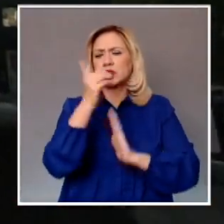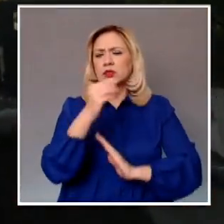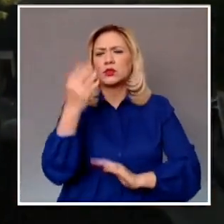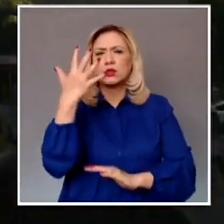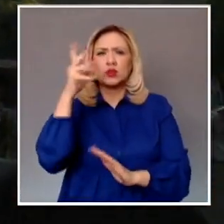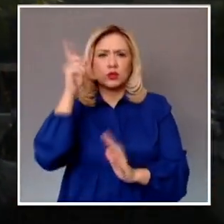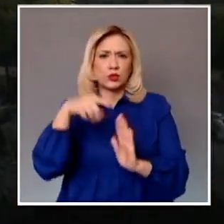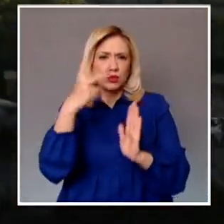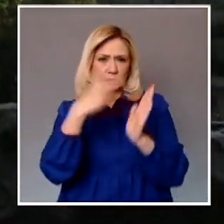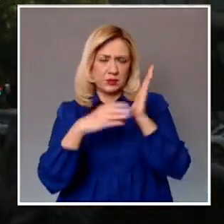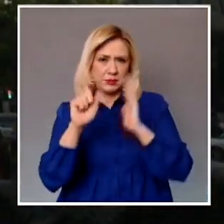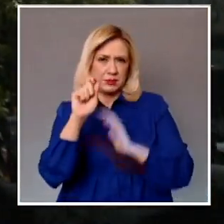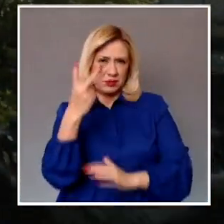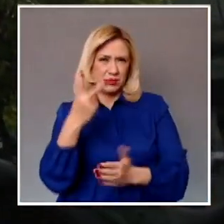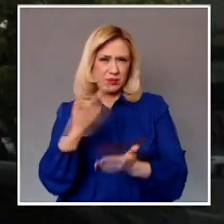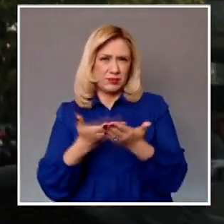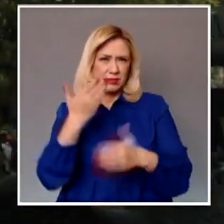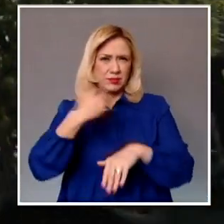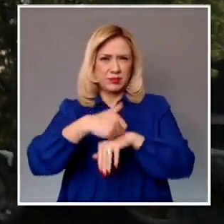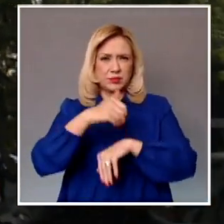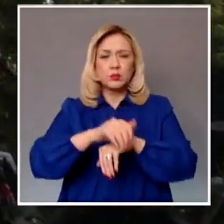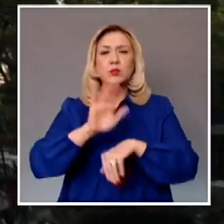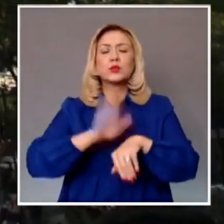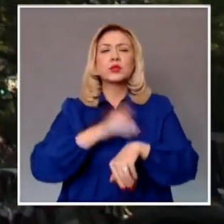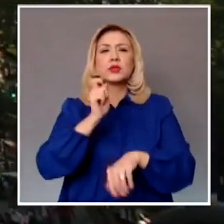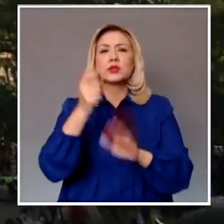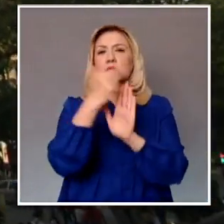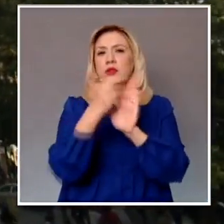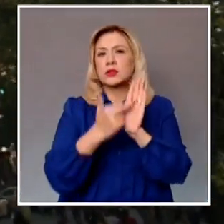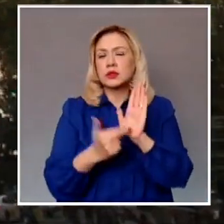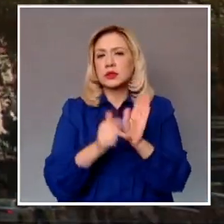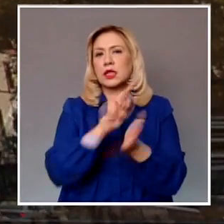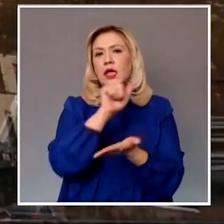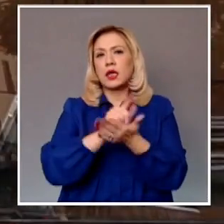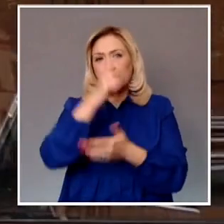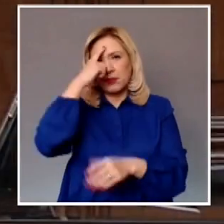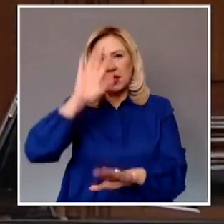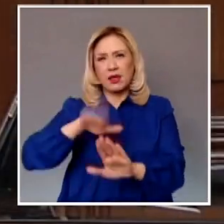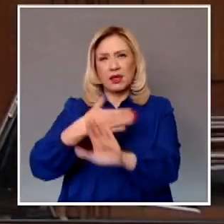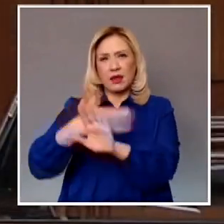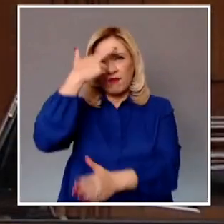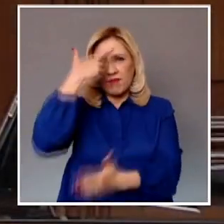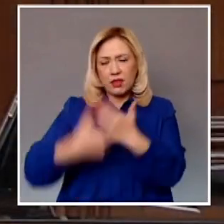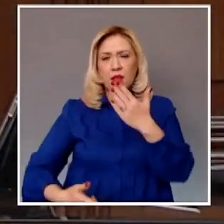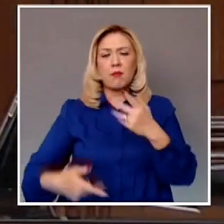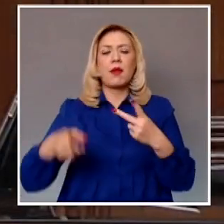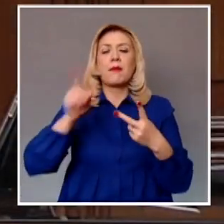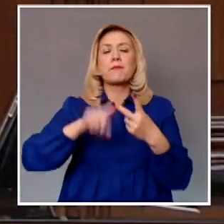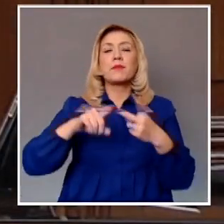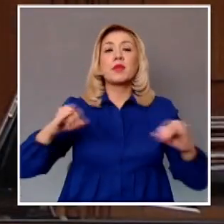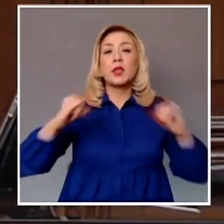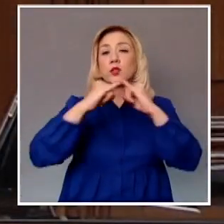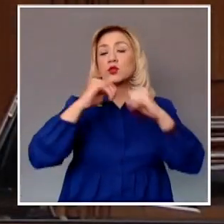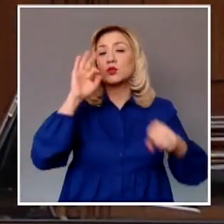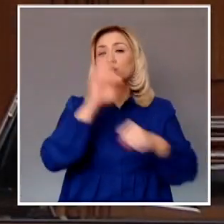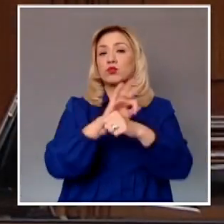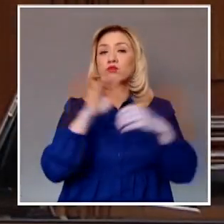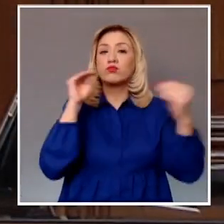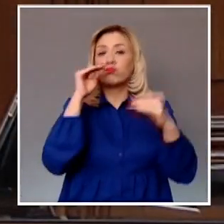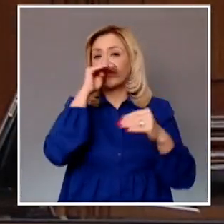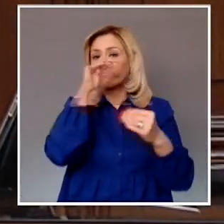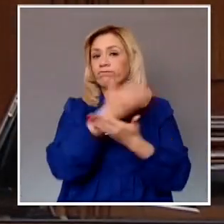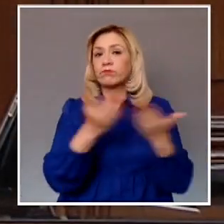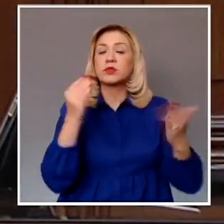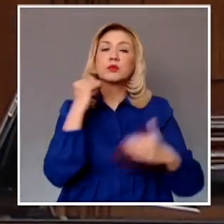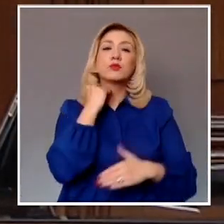la que invalidó disposiciones de las leyes de víctimas y del Instituto de Defensoría Pública del Estado de Quintana Roo por falta de consulta